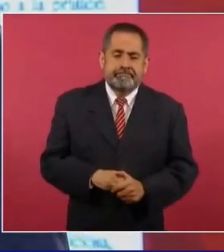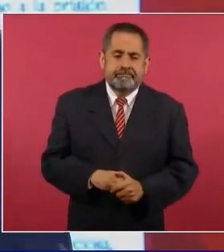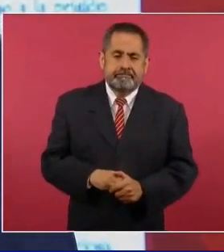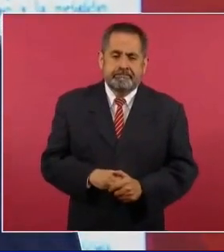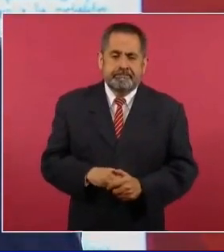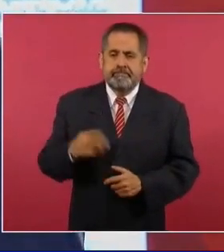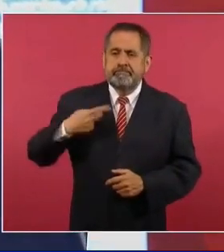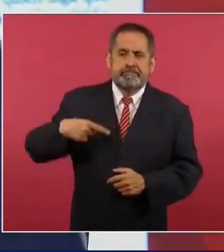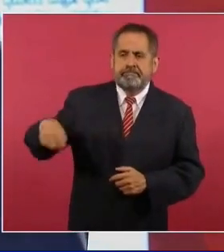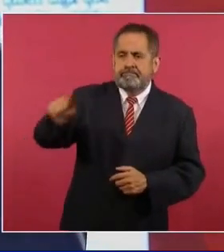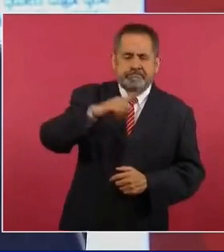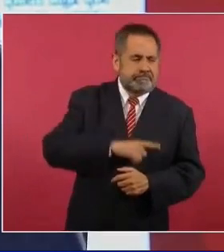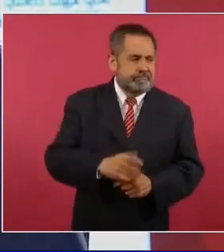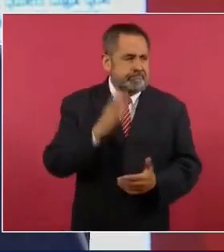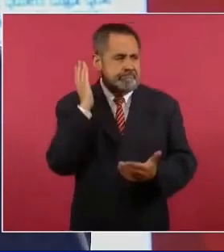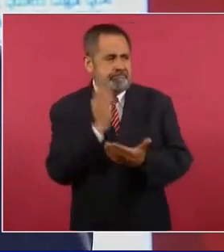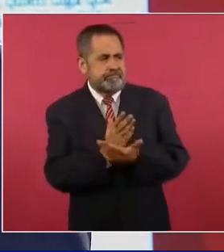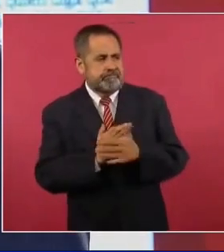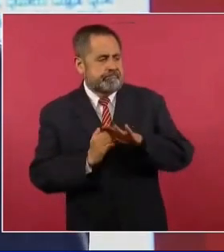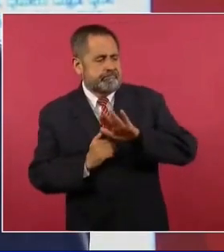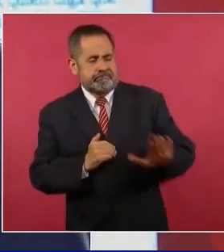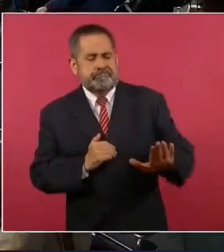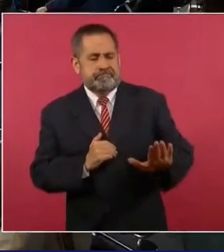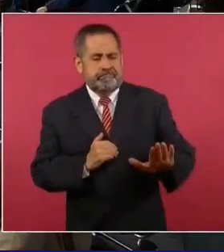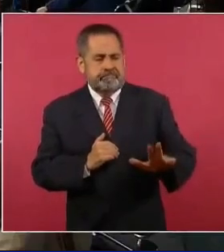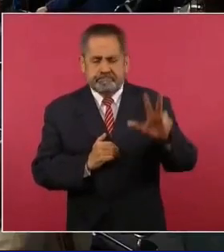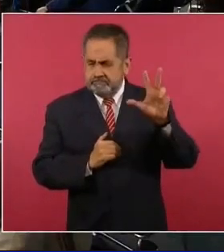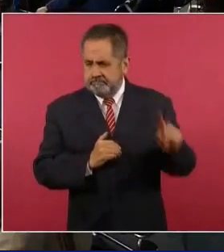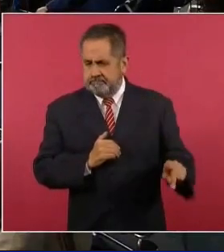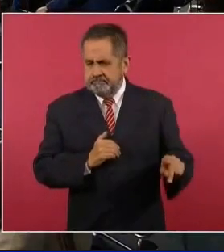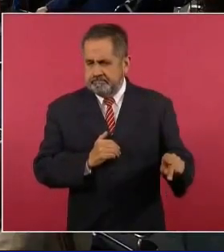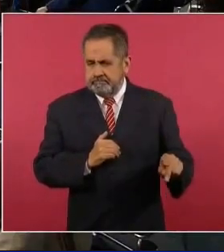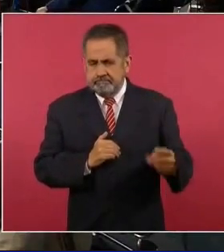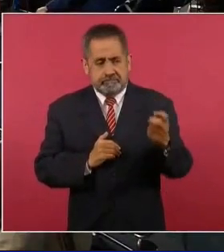el pueblo los va a poner en su sitio,